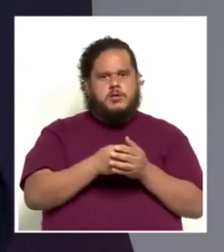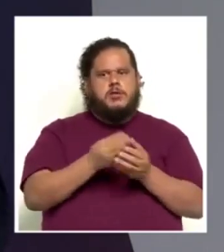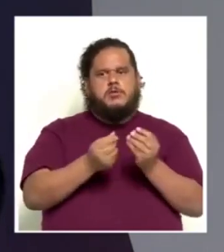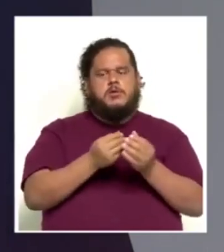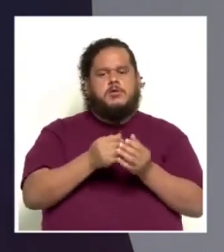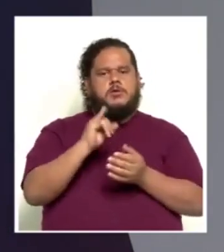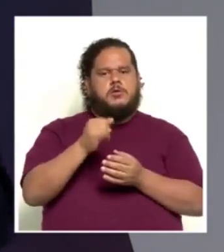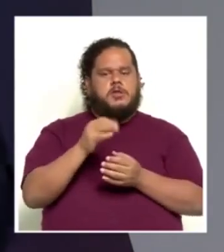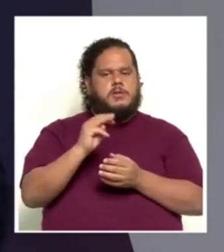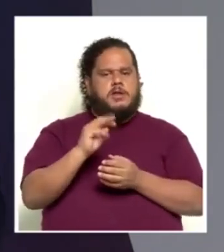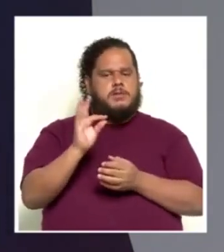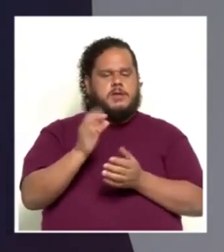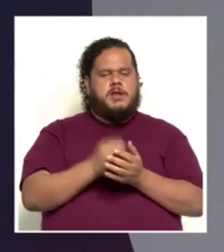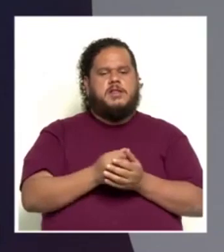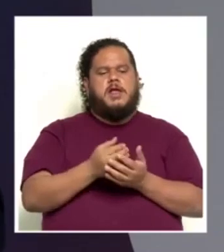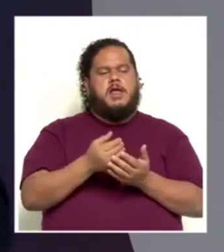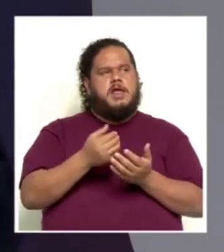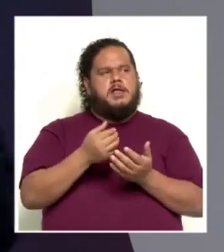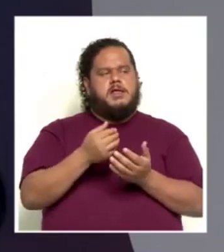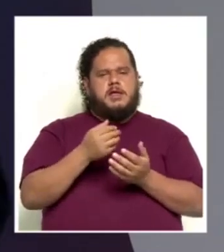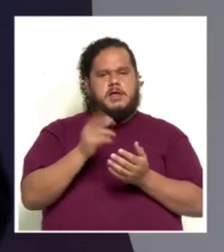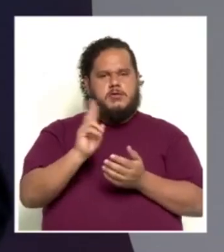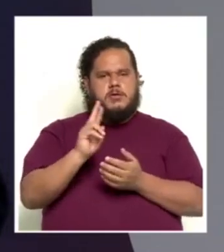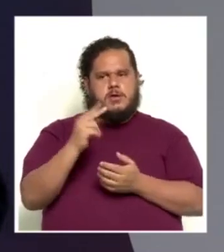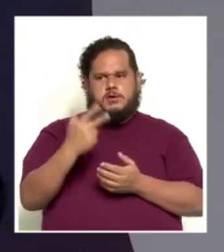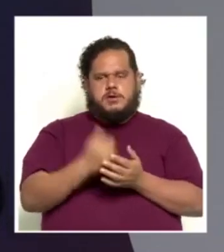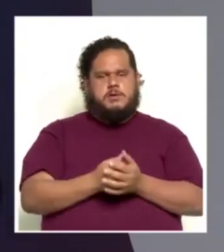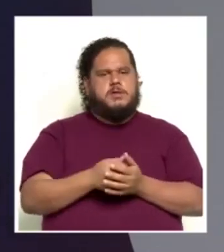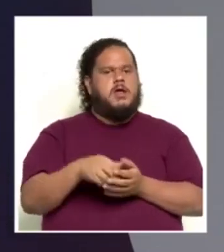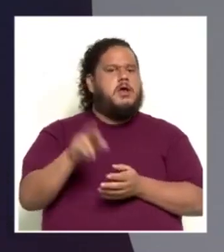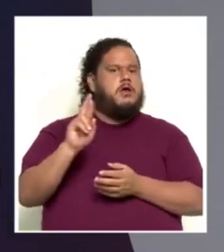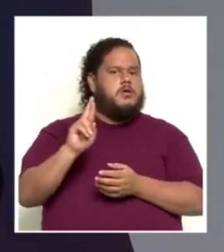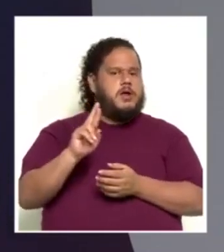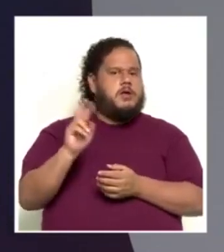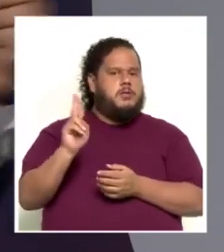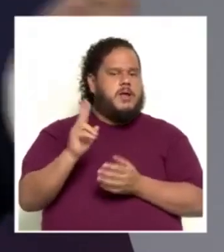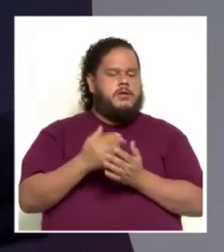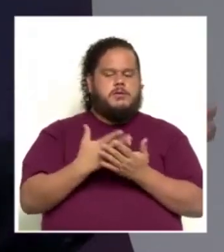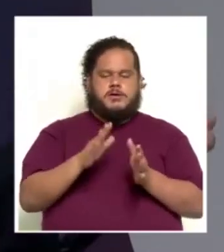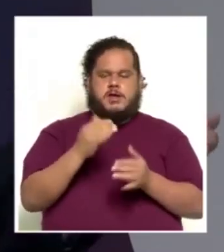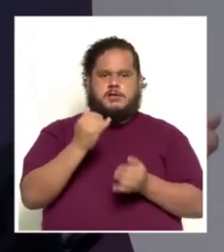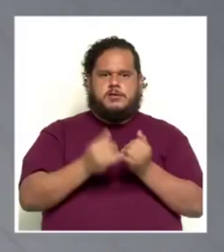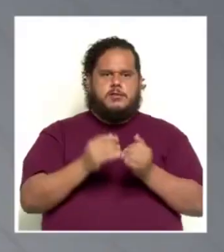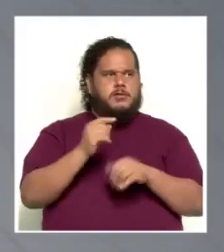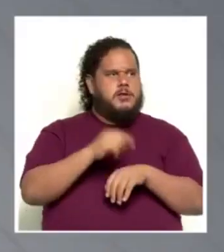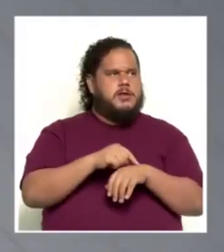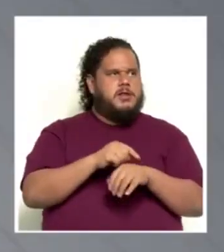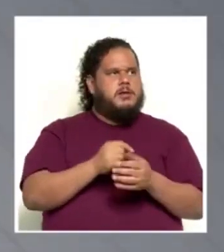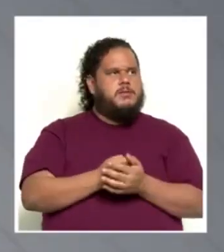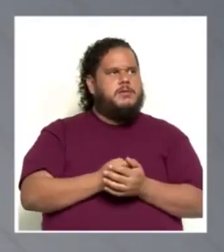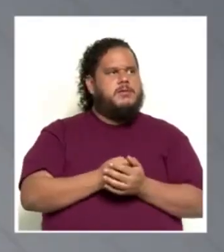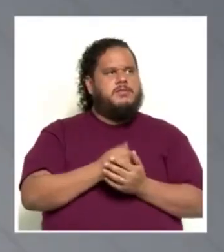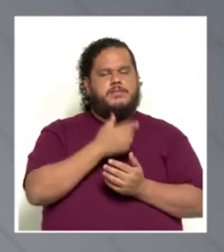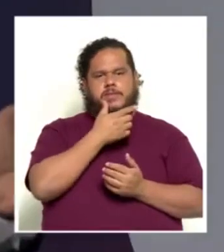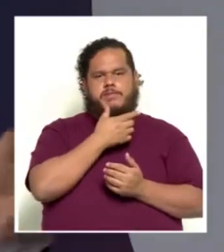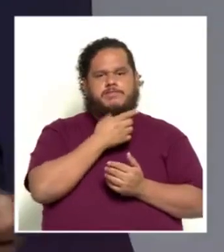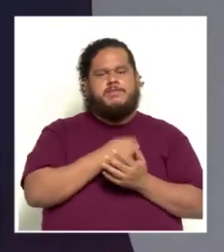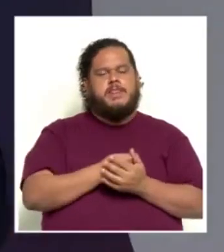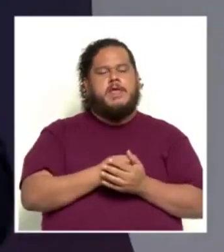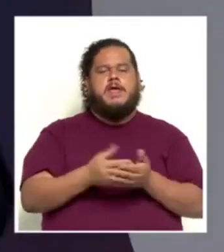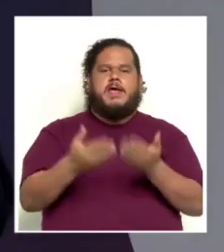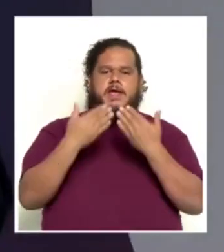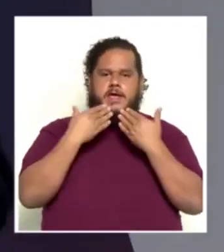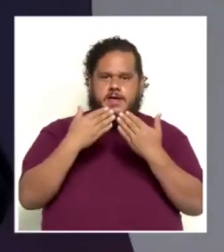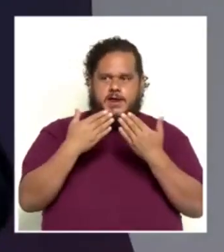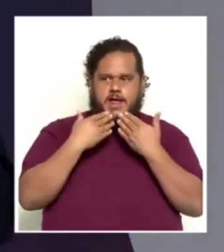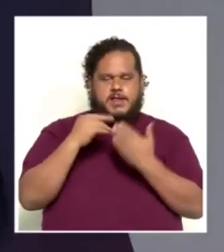María Figueres, del producto Rodrigo Chávez. Rogelio Umaña, se nos fue el tiempo. Saúl Bufeta, se nos fue el tiempo.